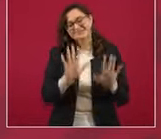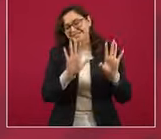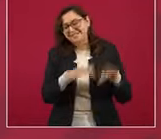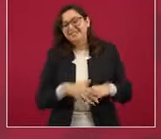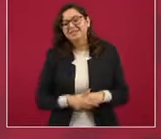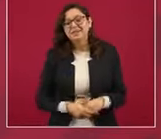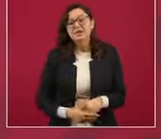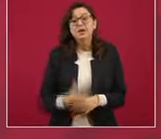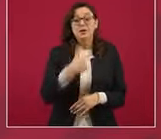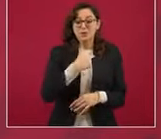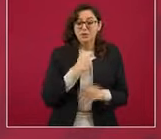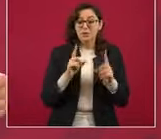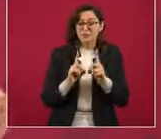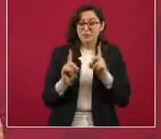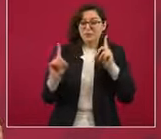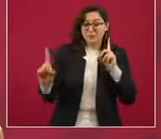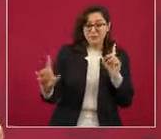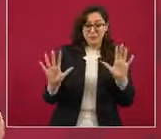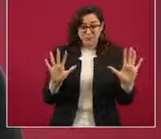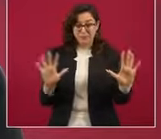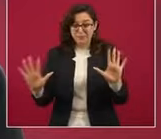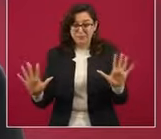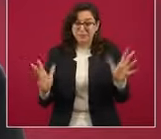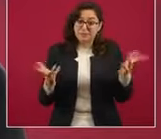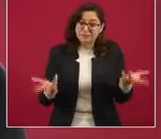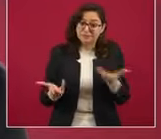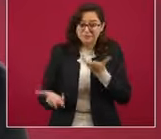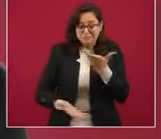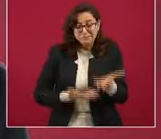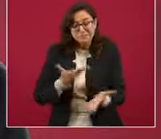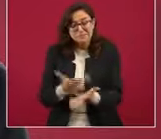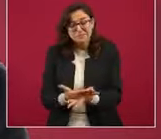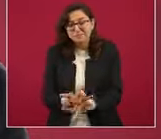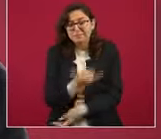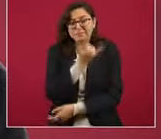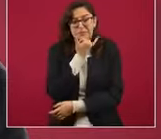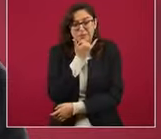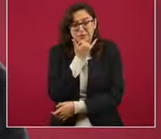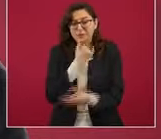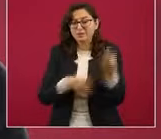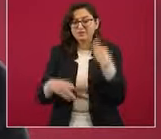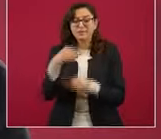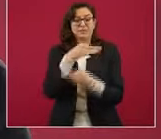y a mí también ofrezco pues disculpas a la gente.